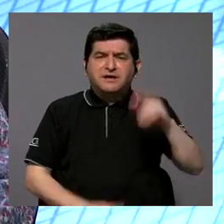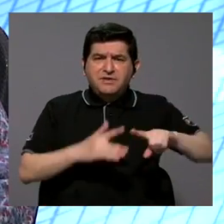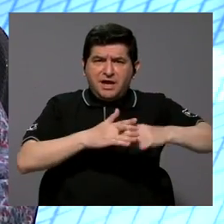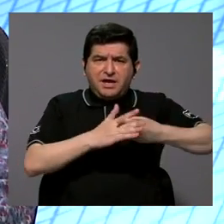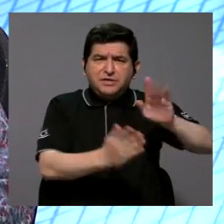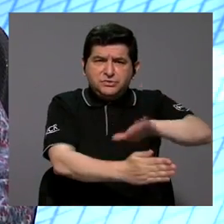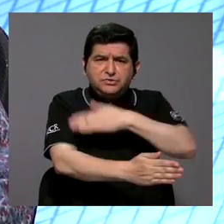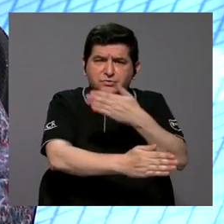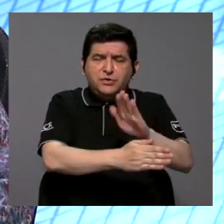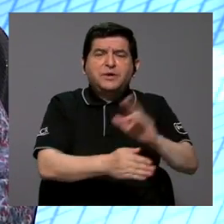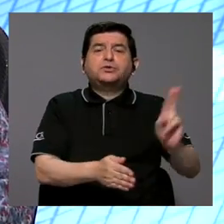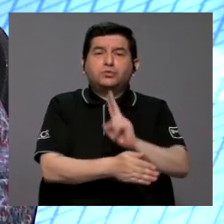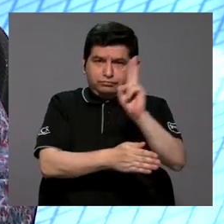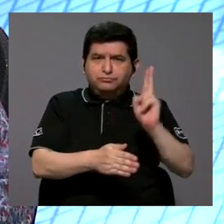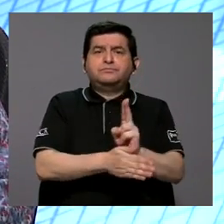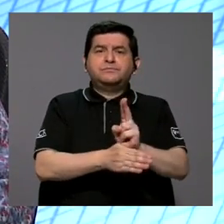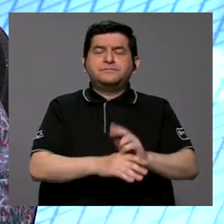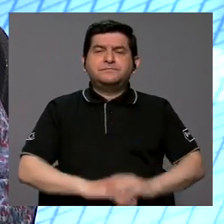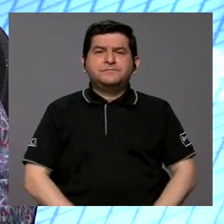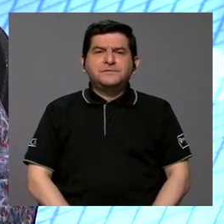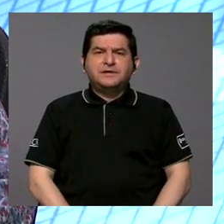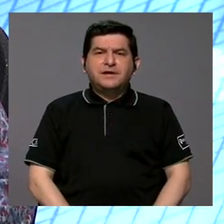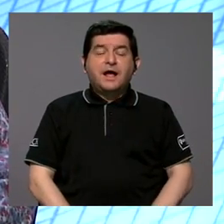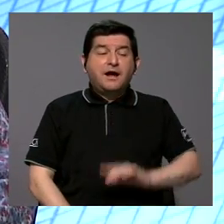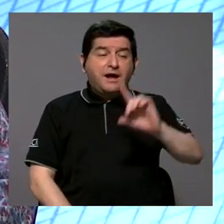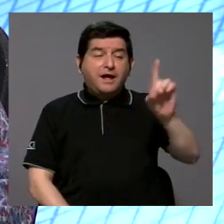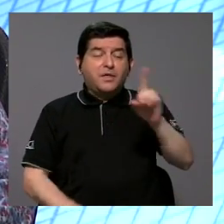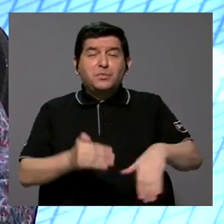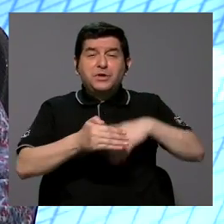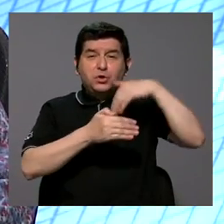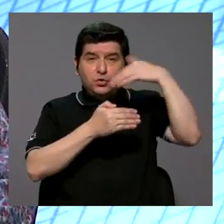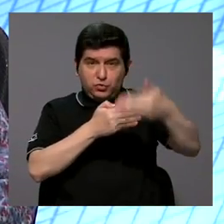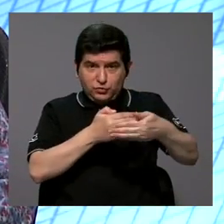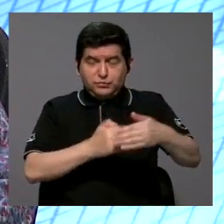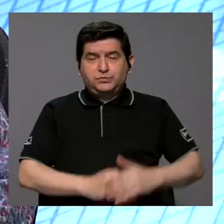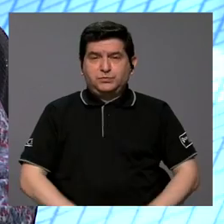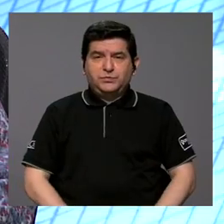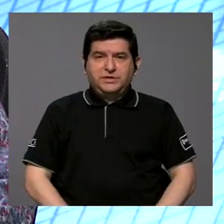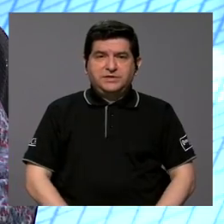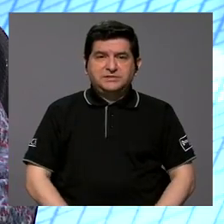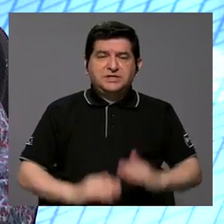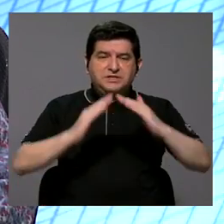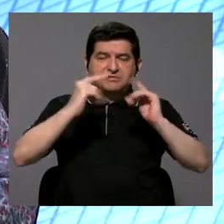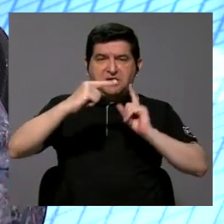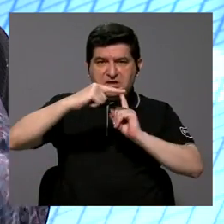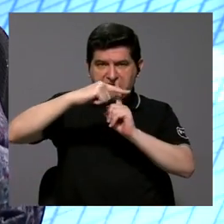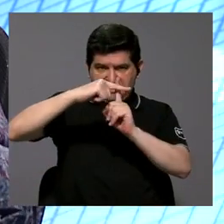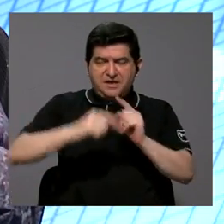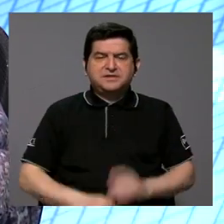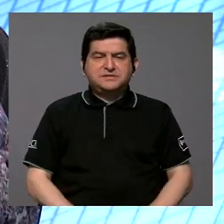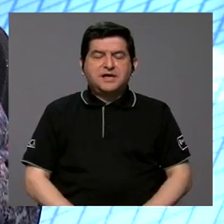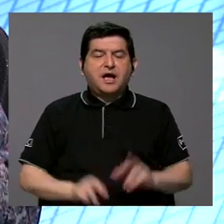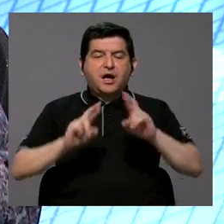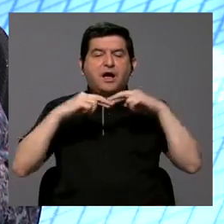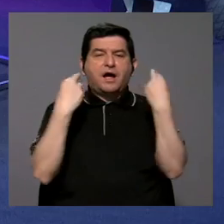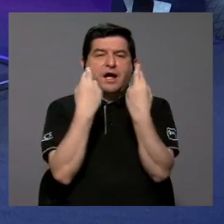musical. Y entonces, los domingos, después de la iglesia, se